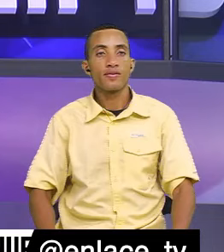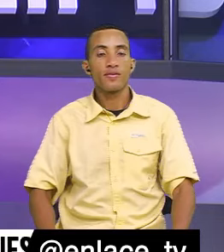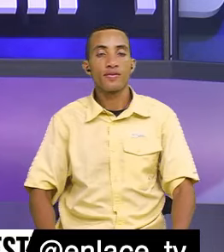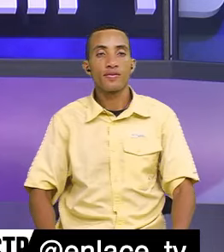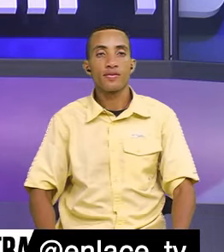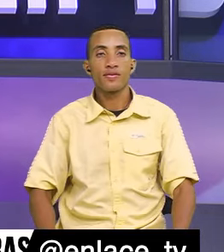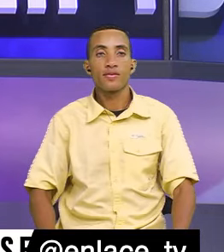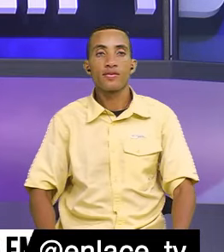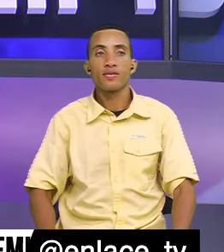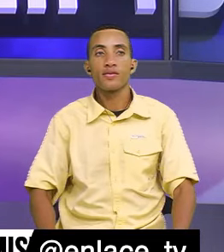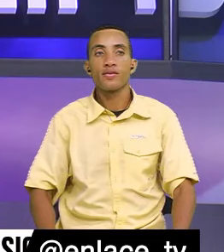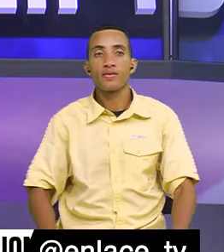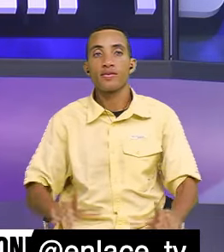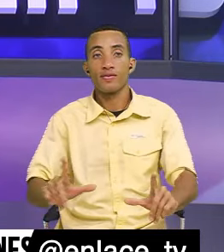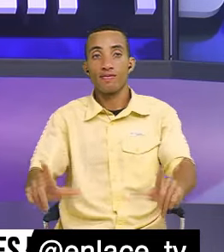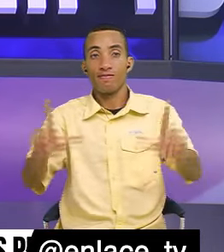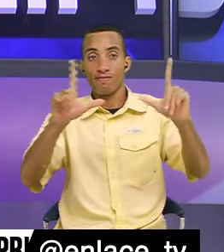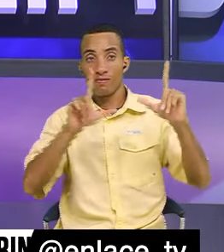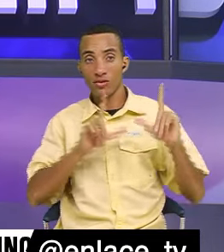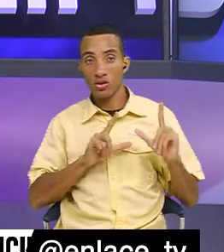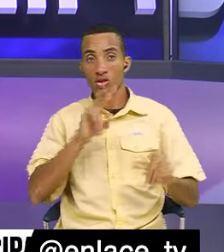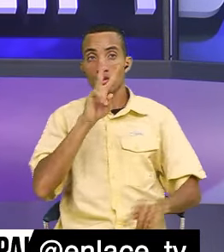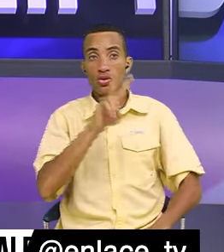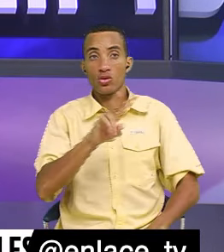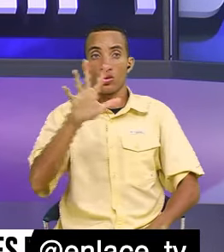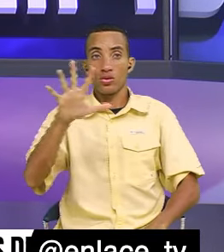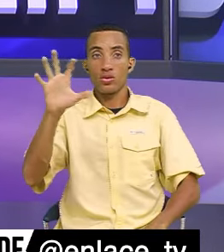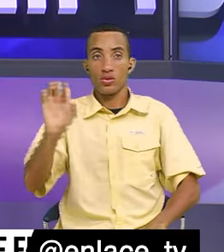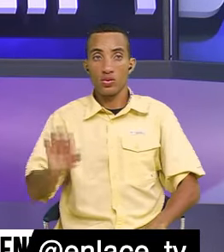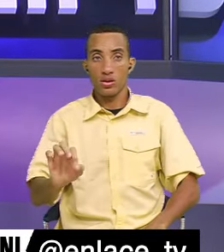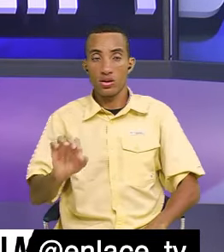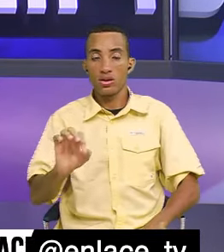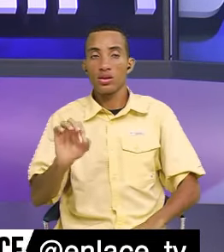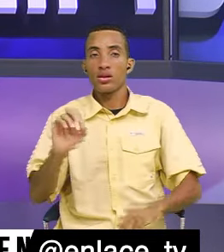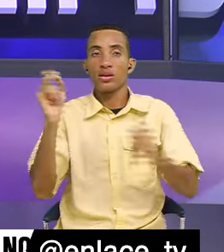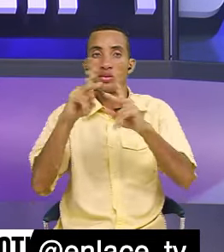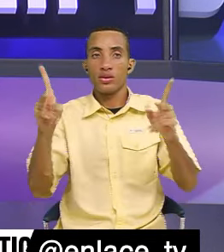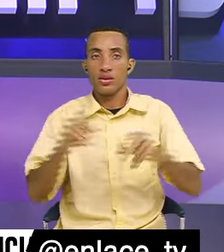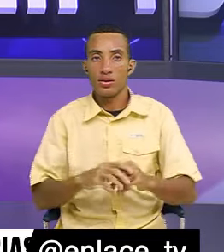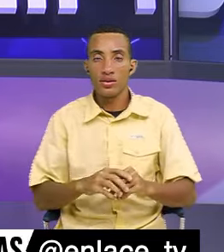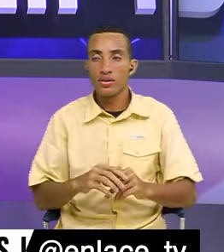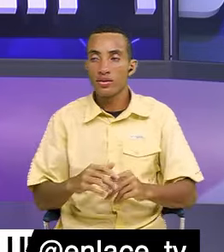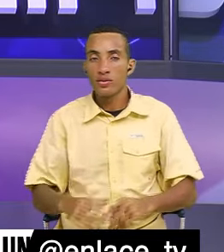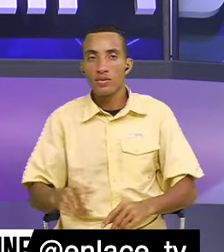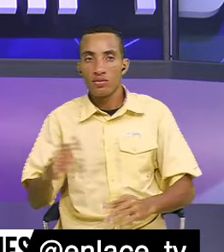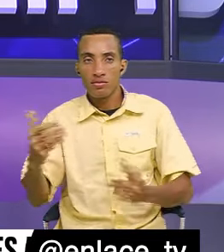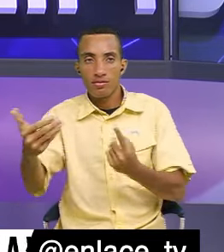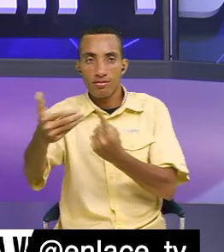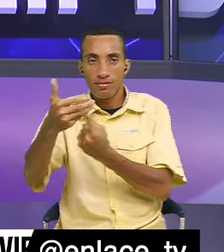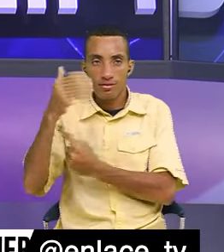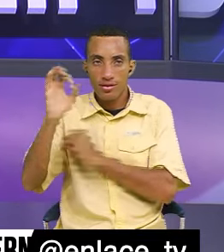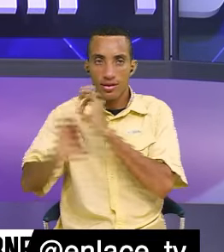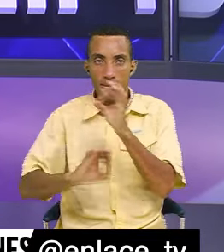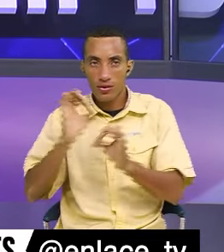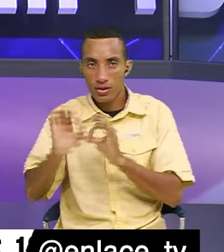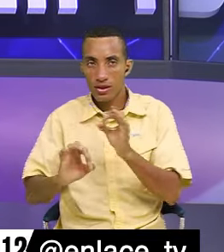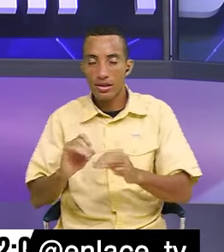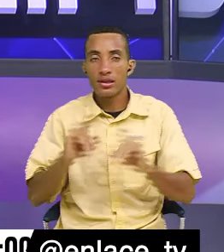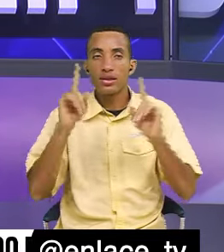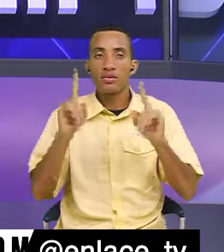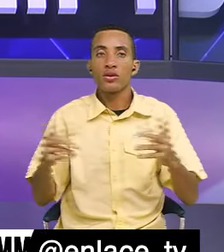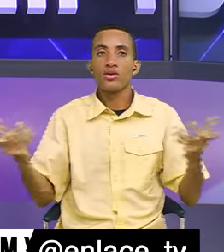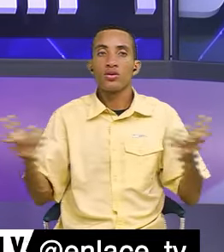de 250 personas que hacen parte de las Escuelas de Seguridad Ciudadana. El evento se cumple en el Auditorio del Comando